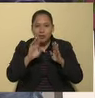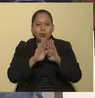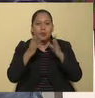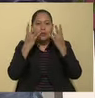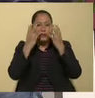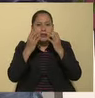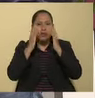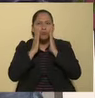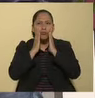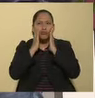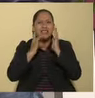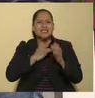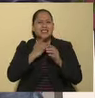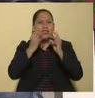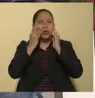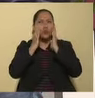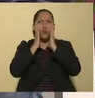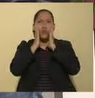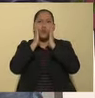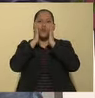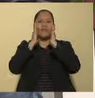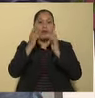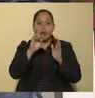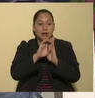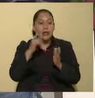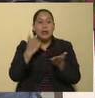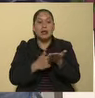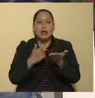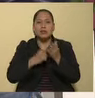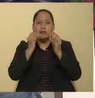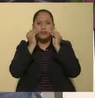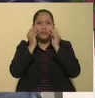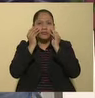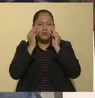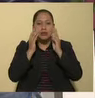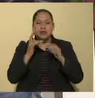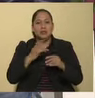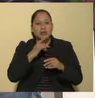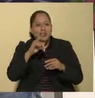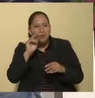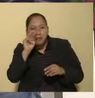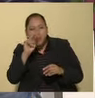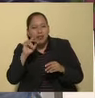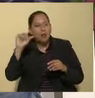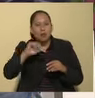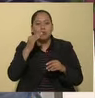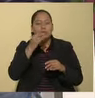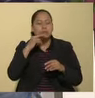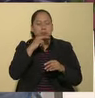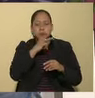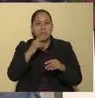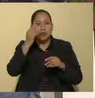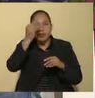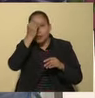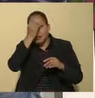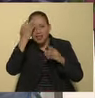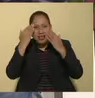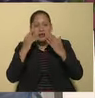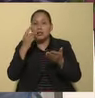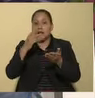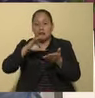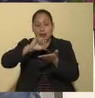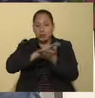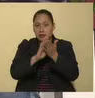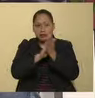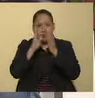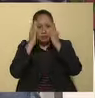cutis, sientes que se restira. Pero cuando es graso, luego se ve la grasita, no necesitas ponerte cremas. Okay. Aunque sí